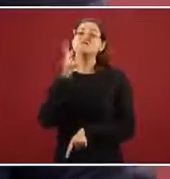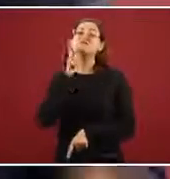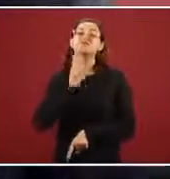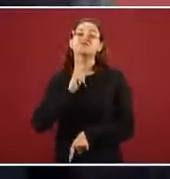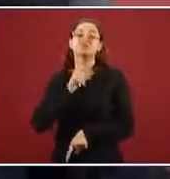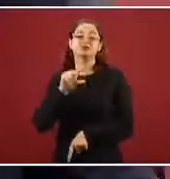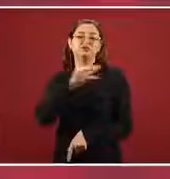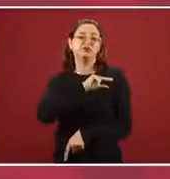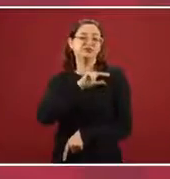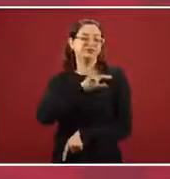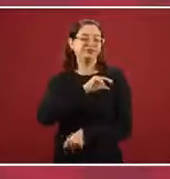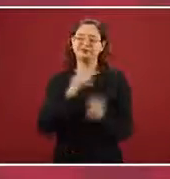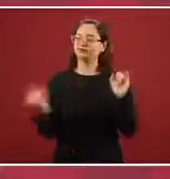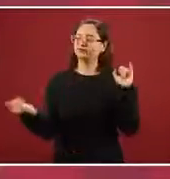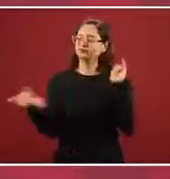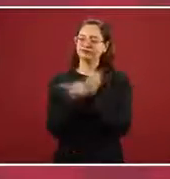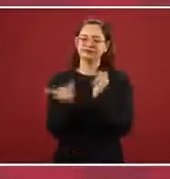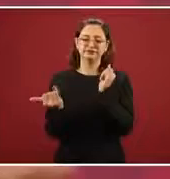De repente,